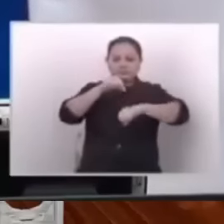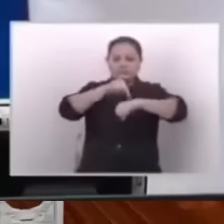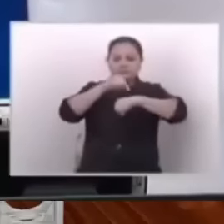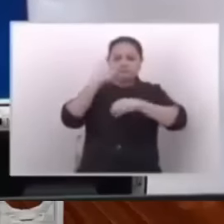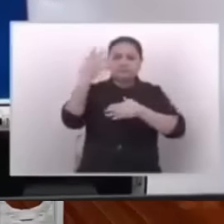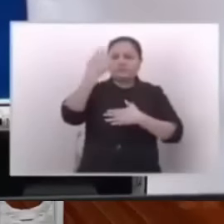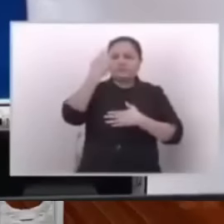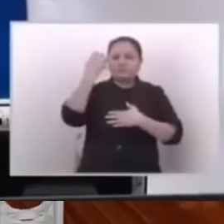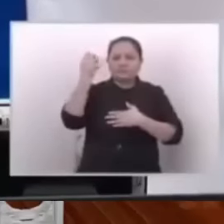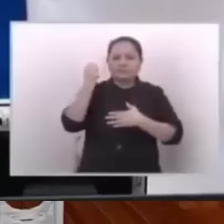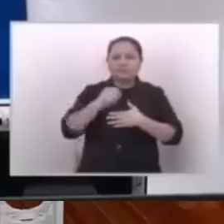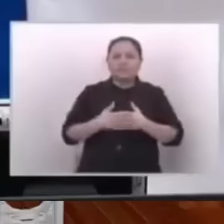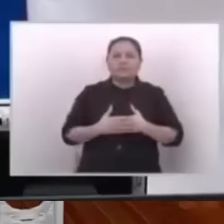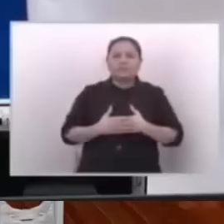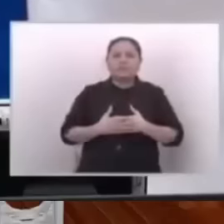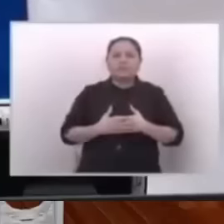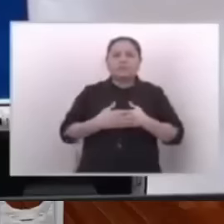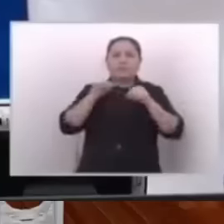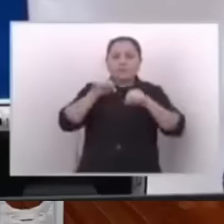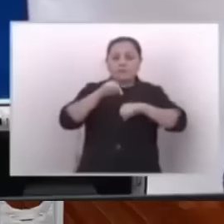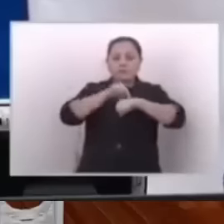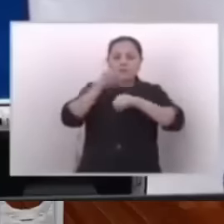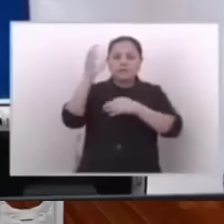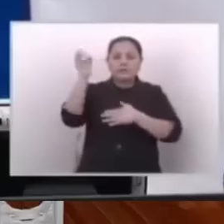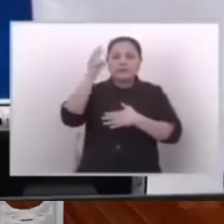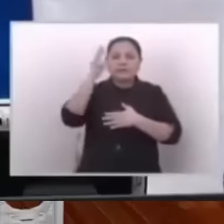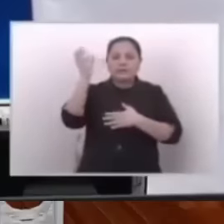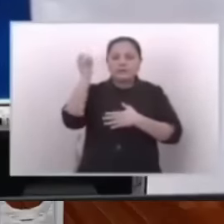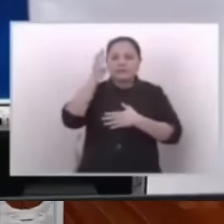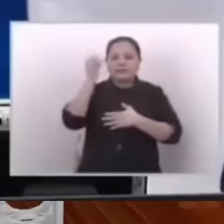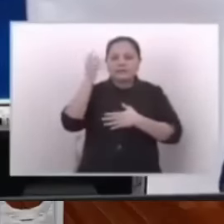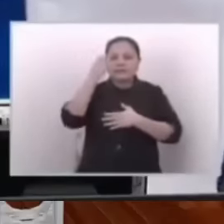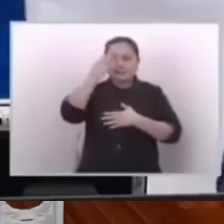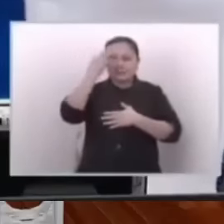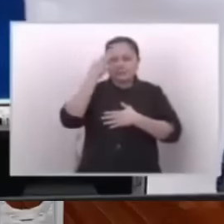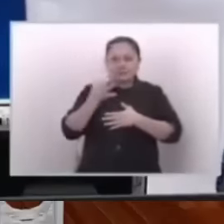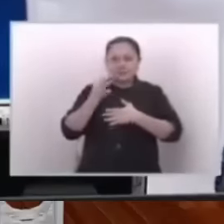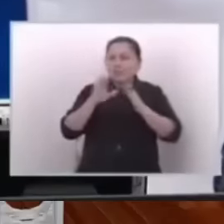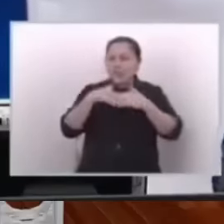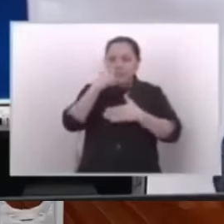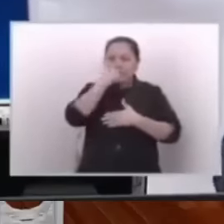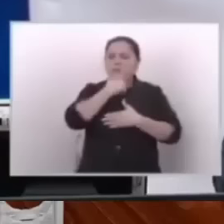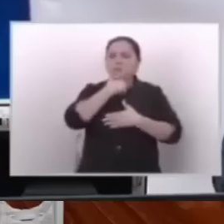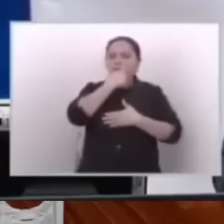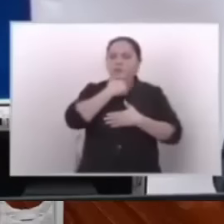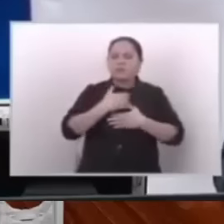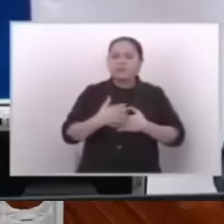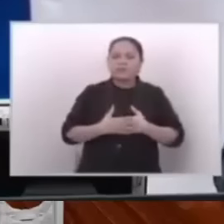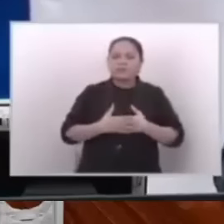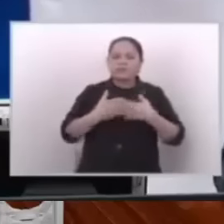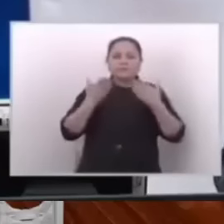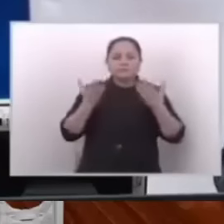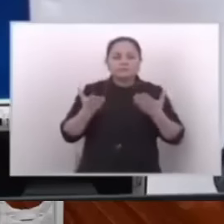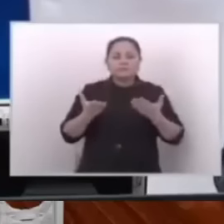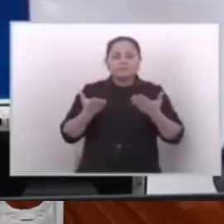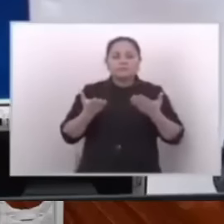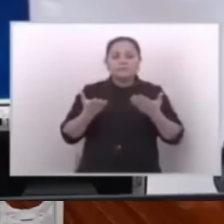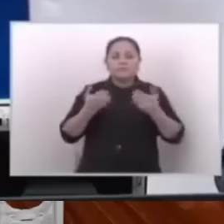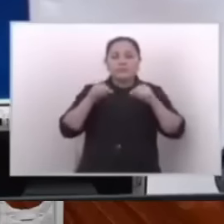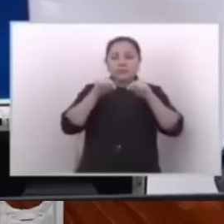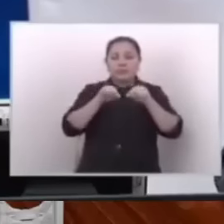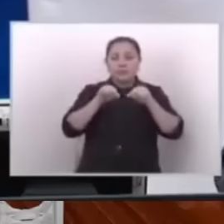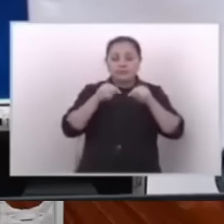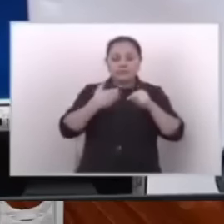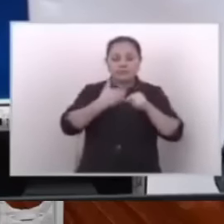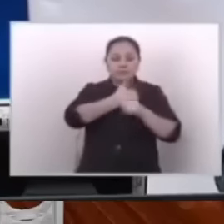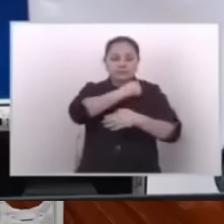bien importante. Es un momento de emergencia. Creo que ya no está en duda. Entonces, ahora